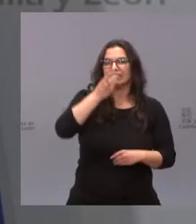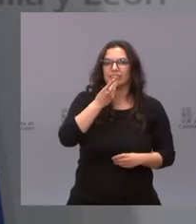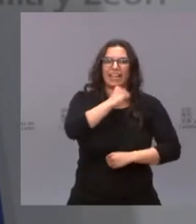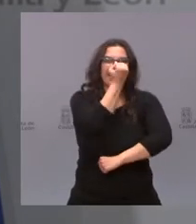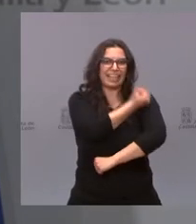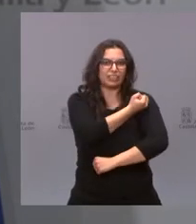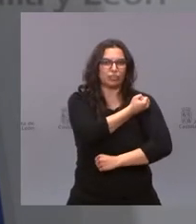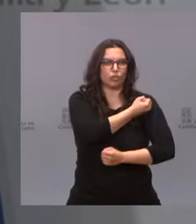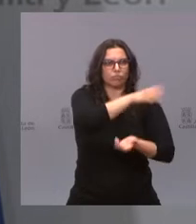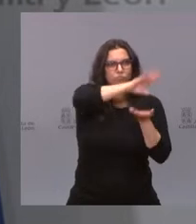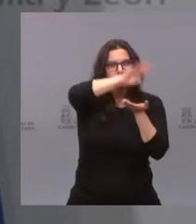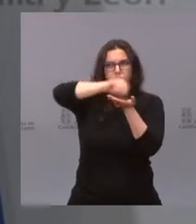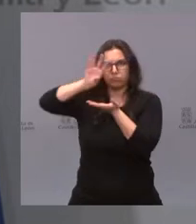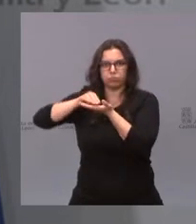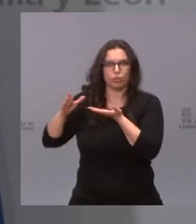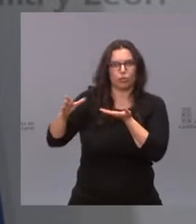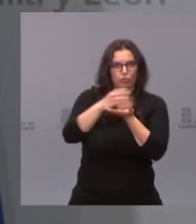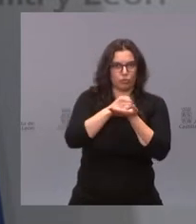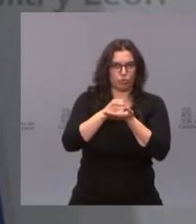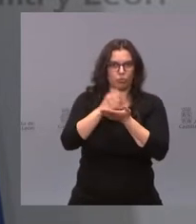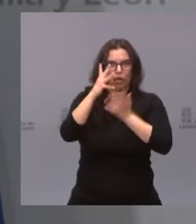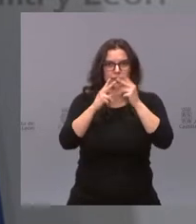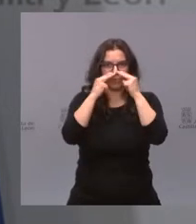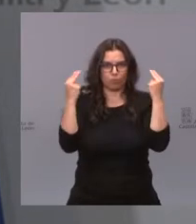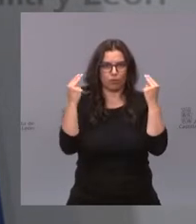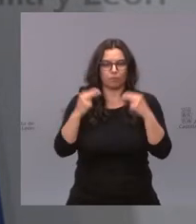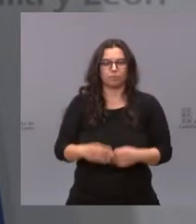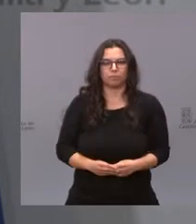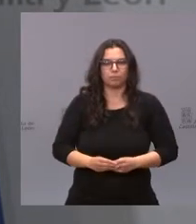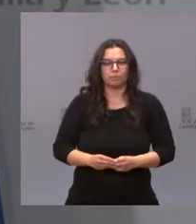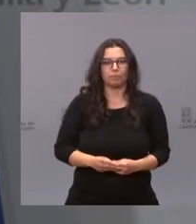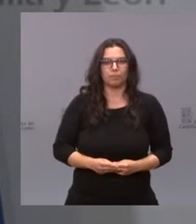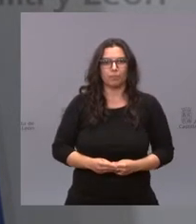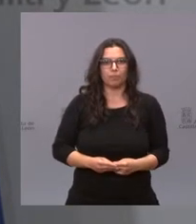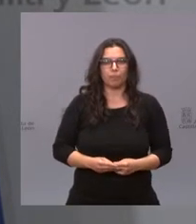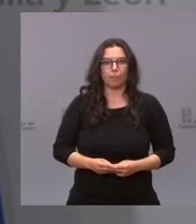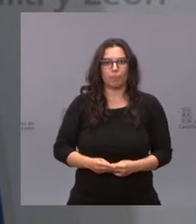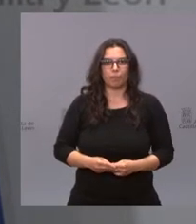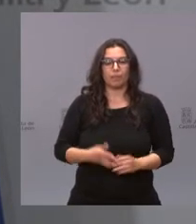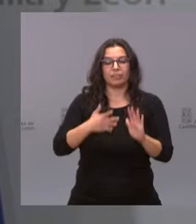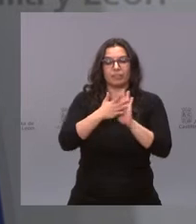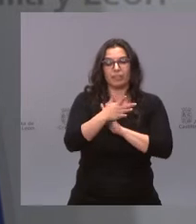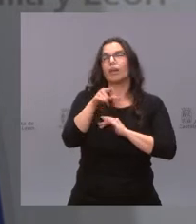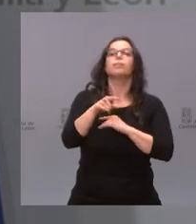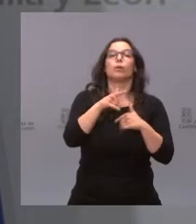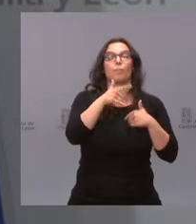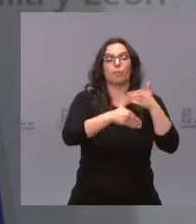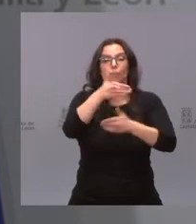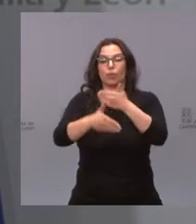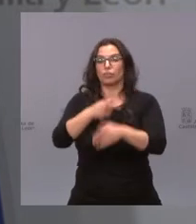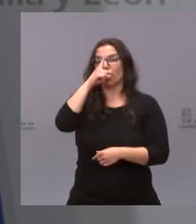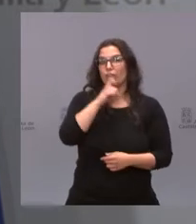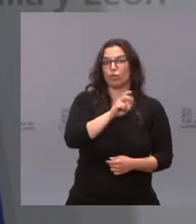registros de nuestra Administración. Se trata de un proceso que desde